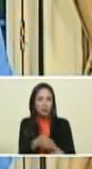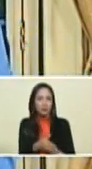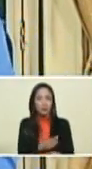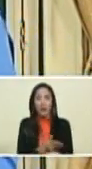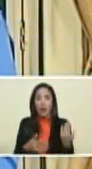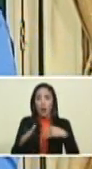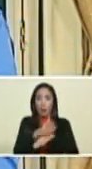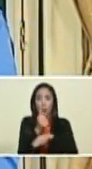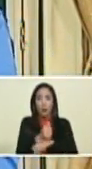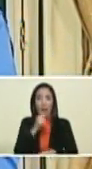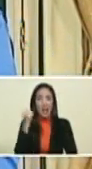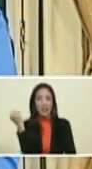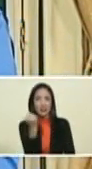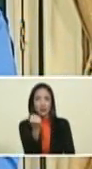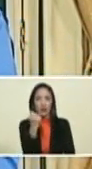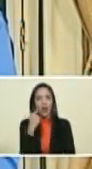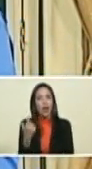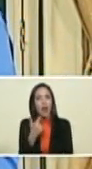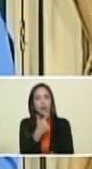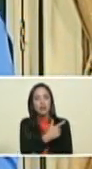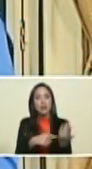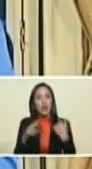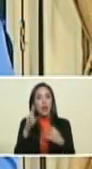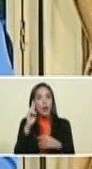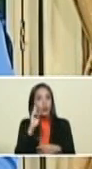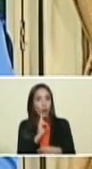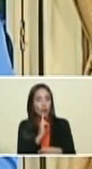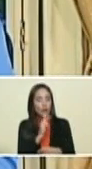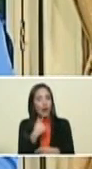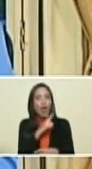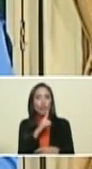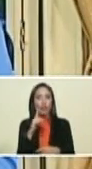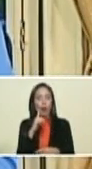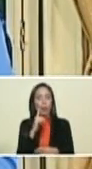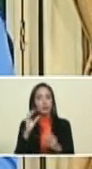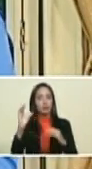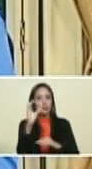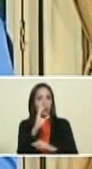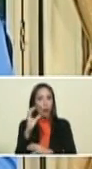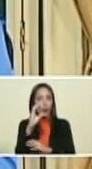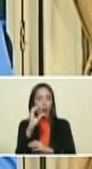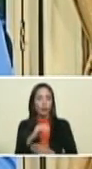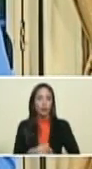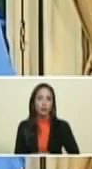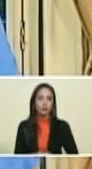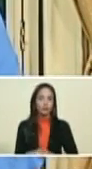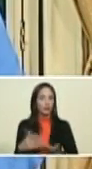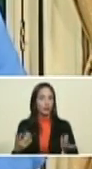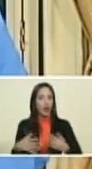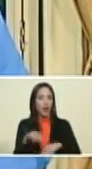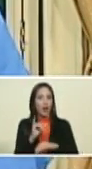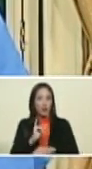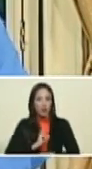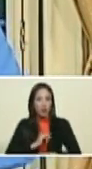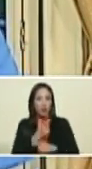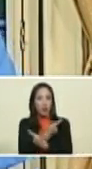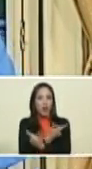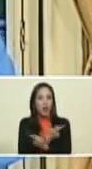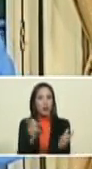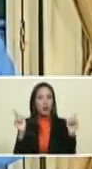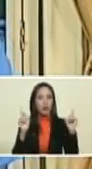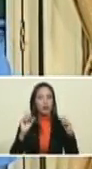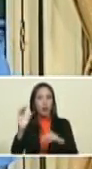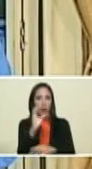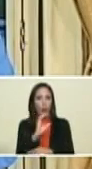asesina no perdona que fue Bolívar quien le dio el nombre a Colombia y le dio la dignidad. La